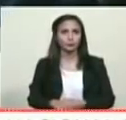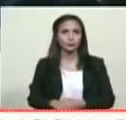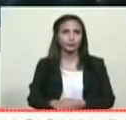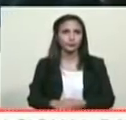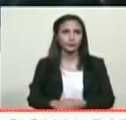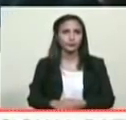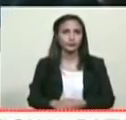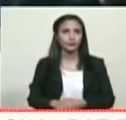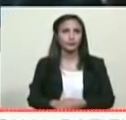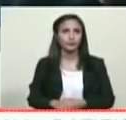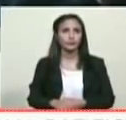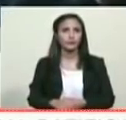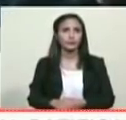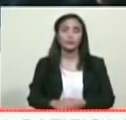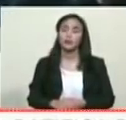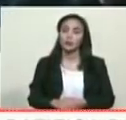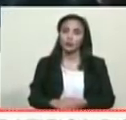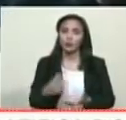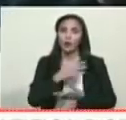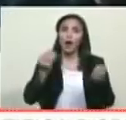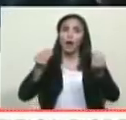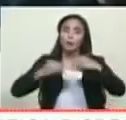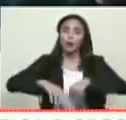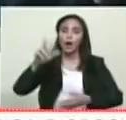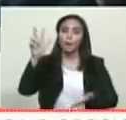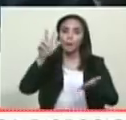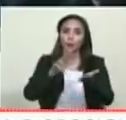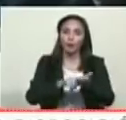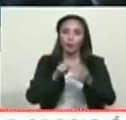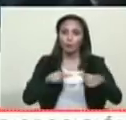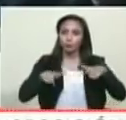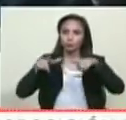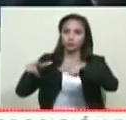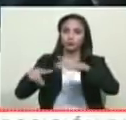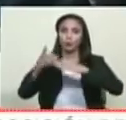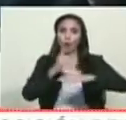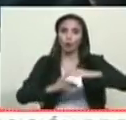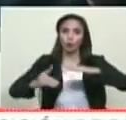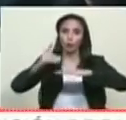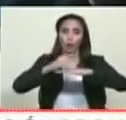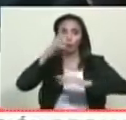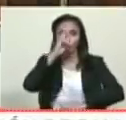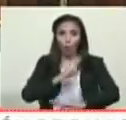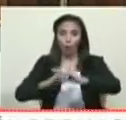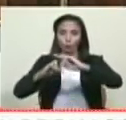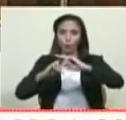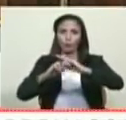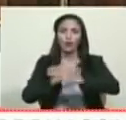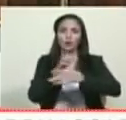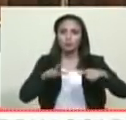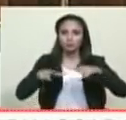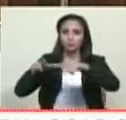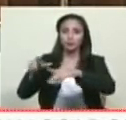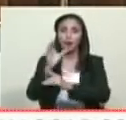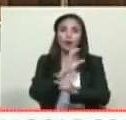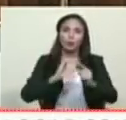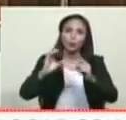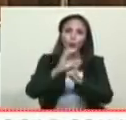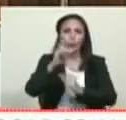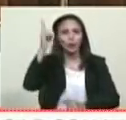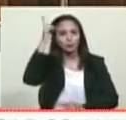Resuelve conferir el título doctor honoris causa en culturas